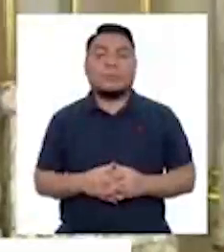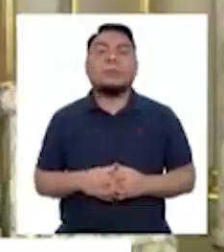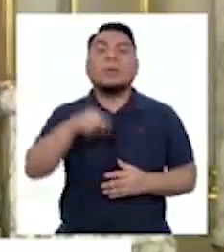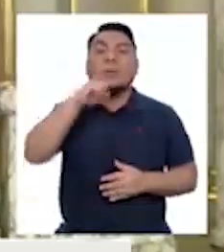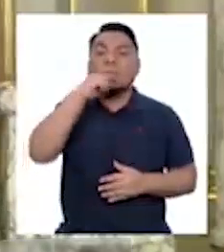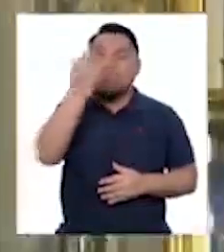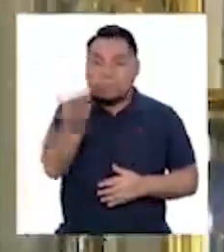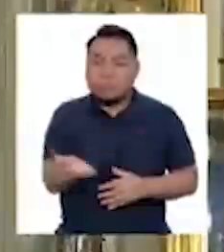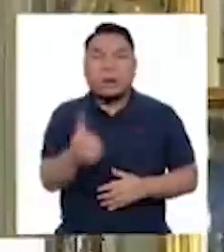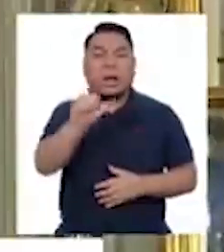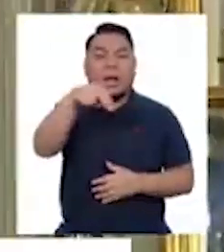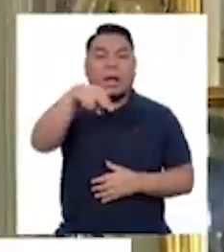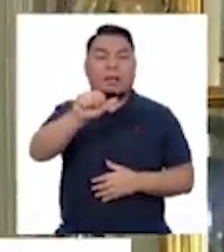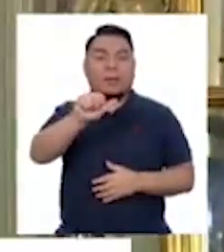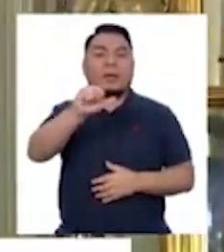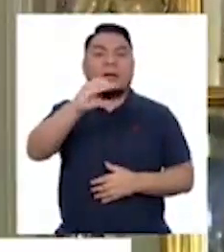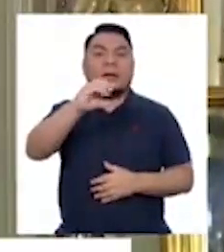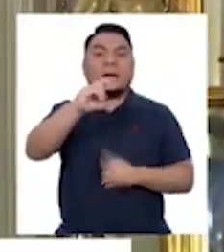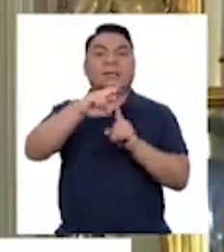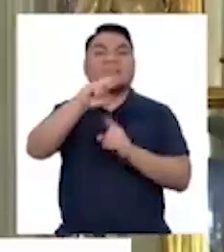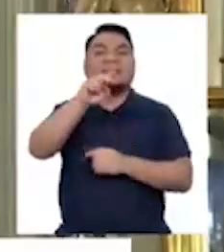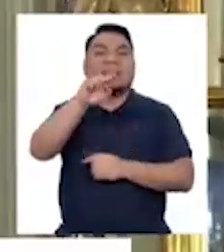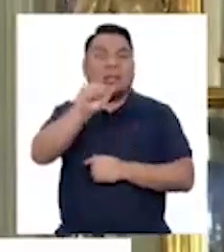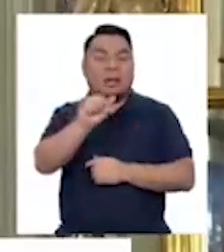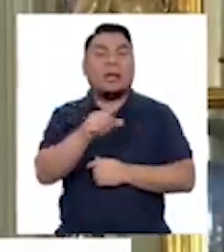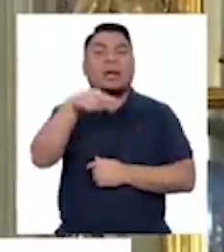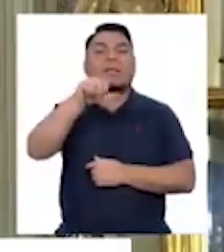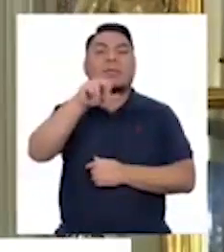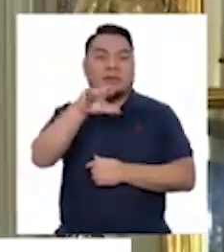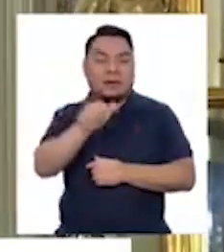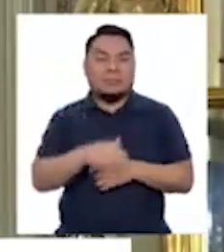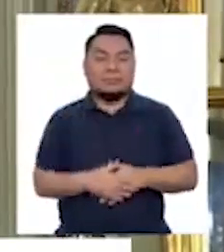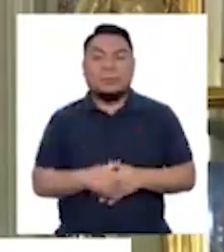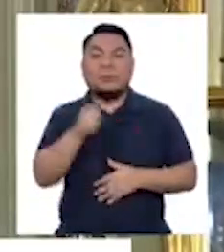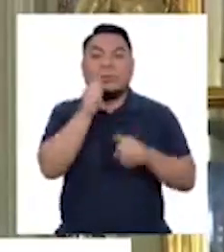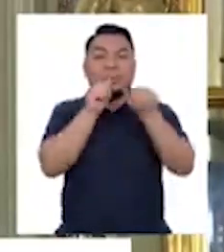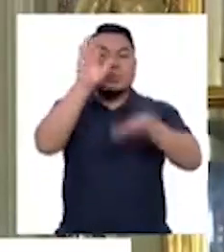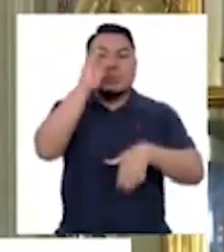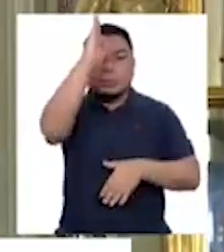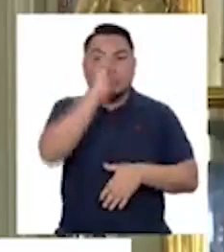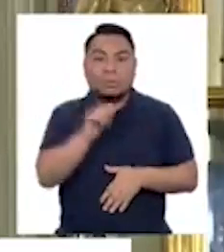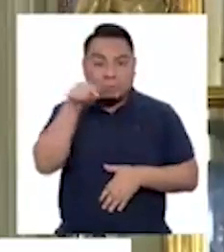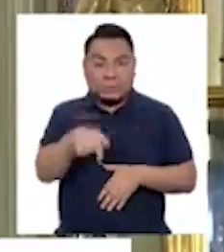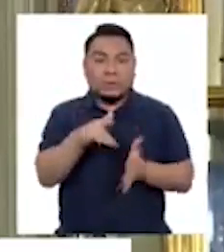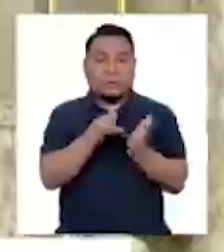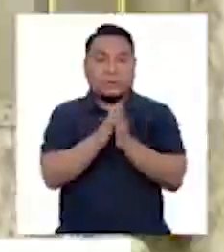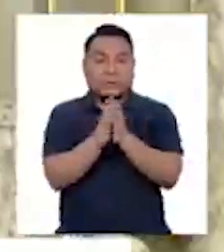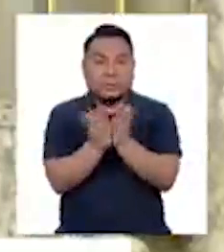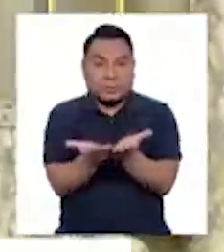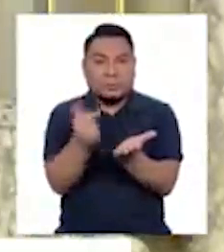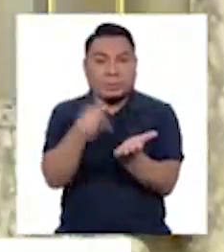Ciudadana Ana Cristina Neira Segarra, juráis por Dios y estos santos